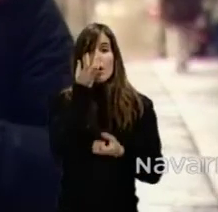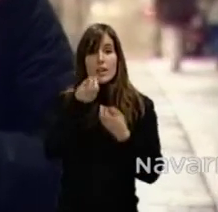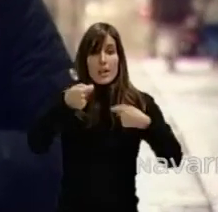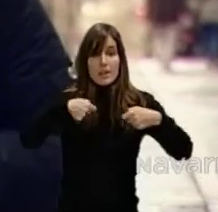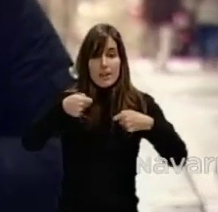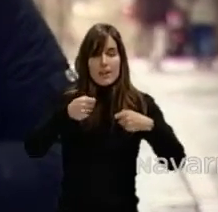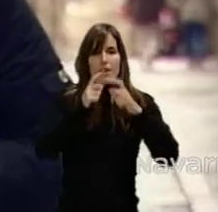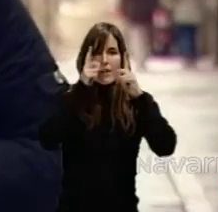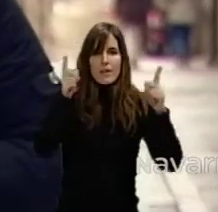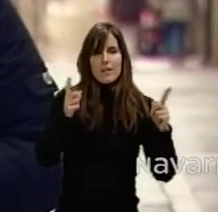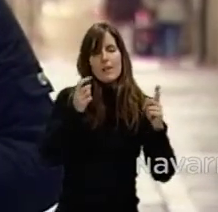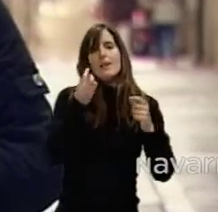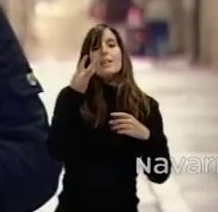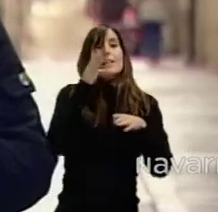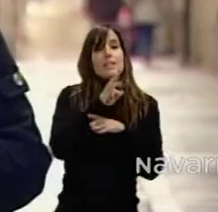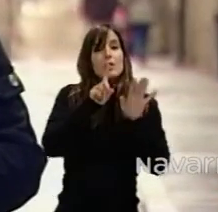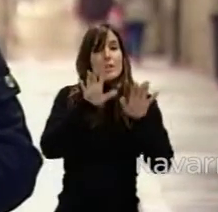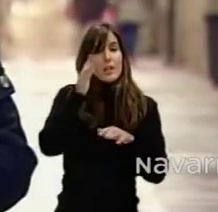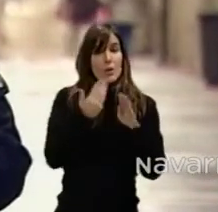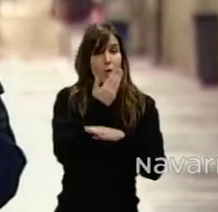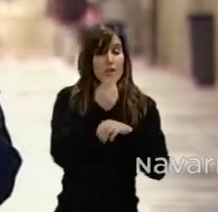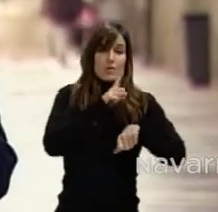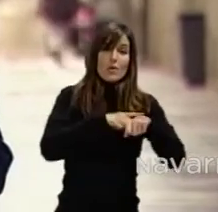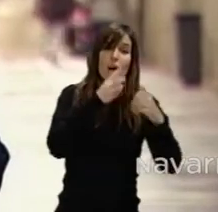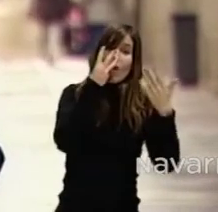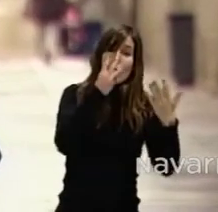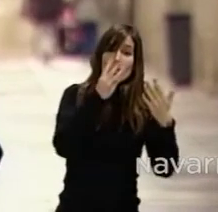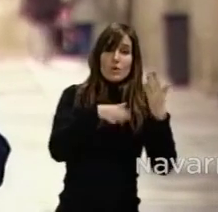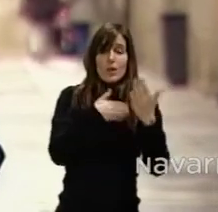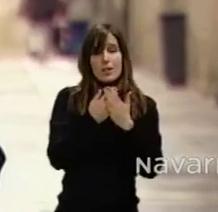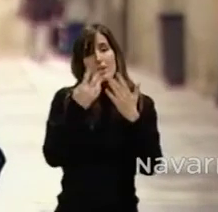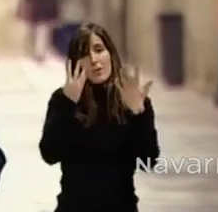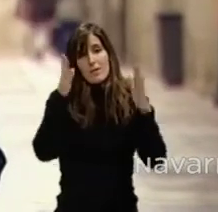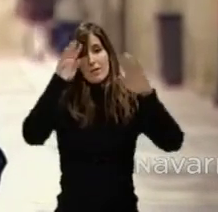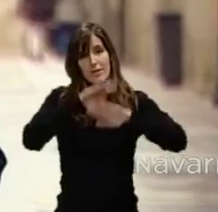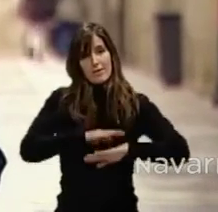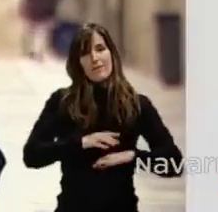abre 365 días al año desde las 8 de la mañana hasta las 9 de la noche